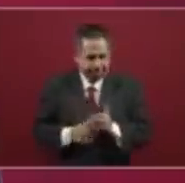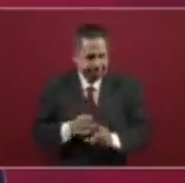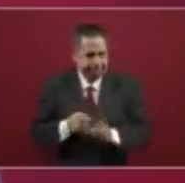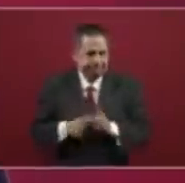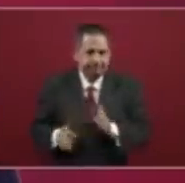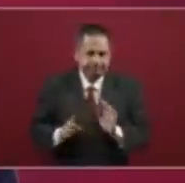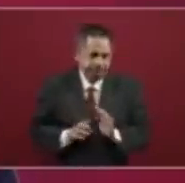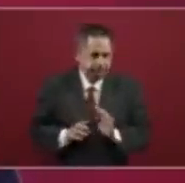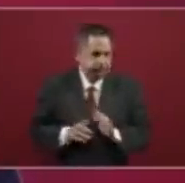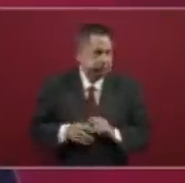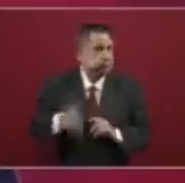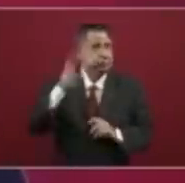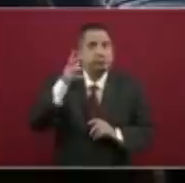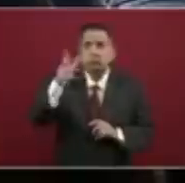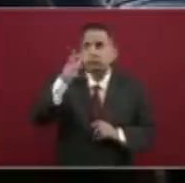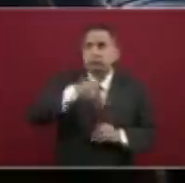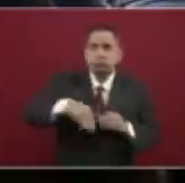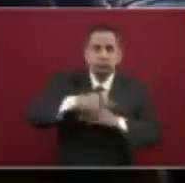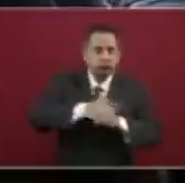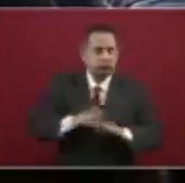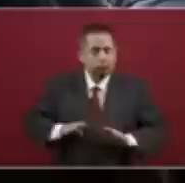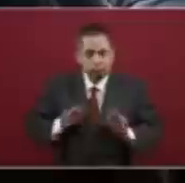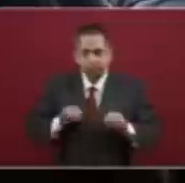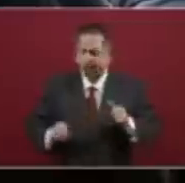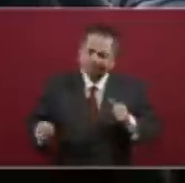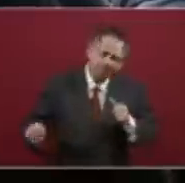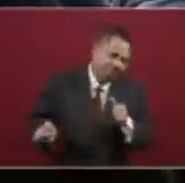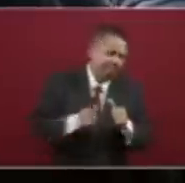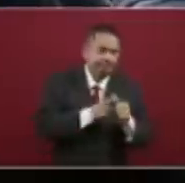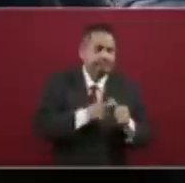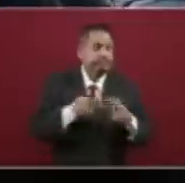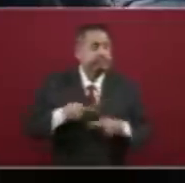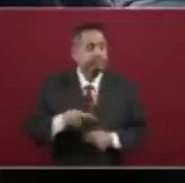por el bien de todos, primero los pobres.